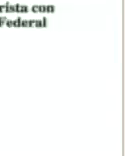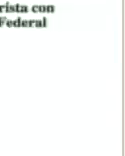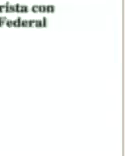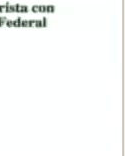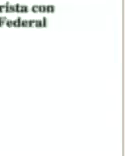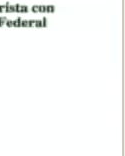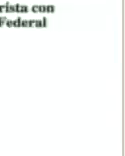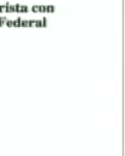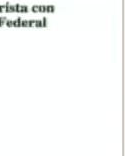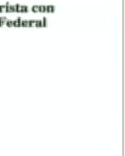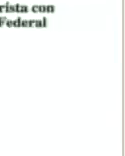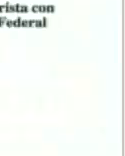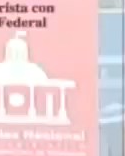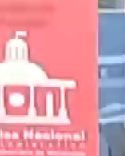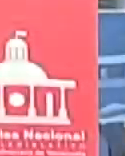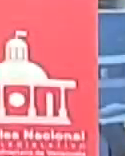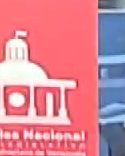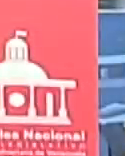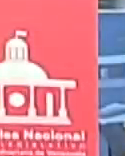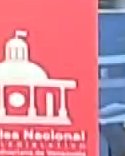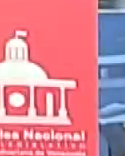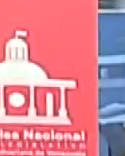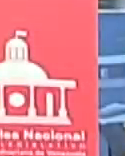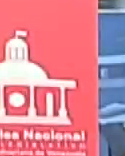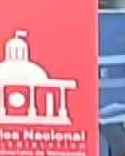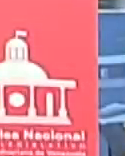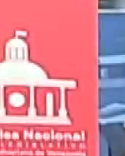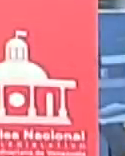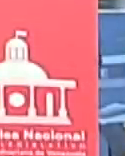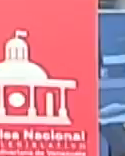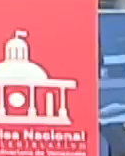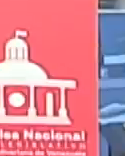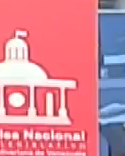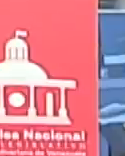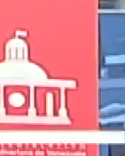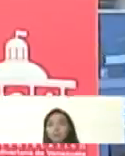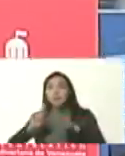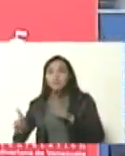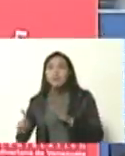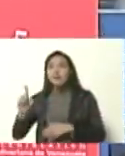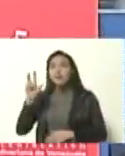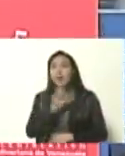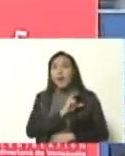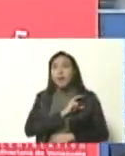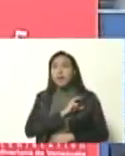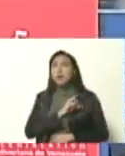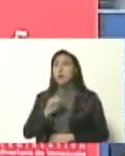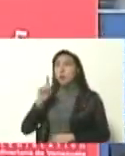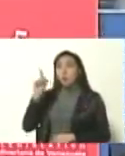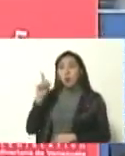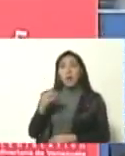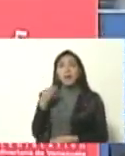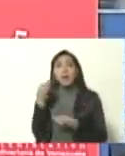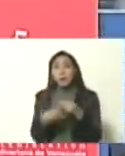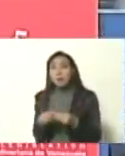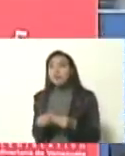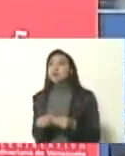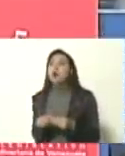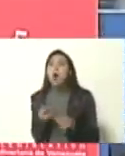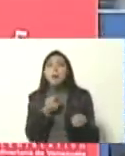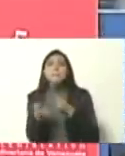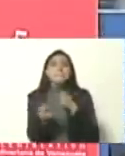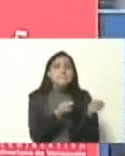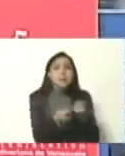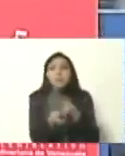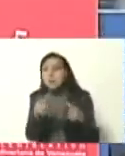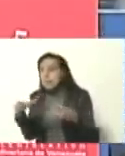capturado en horas de la tarde del pasado martes 26 de enero, cuando se disponía a colocar los explosivos